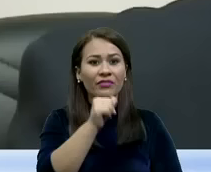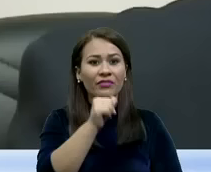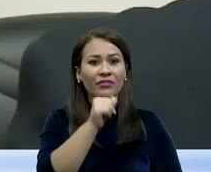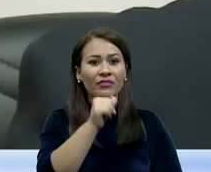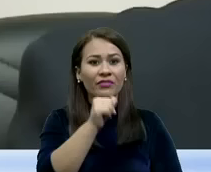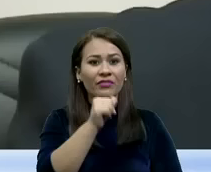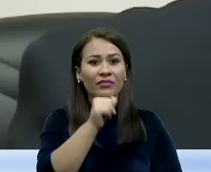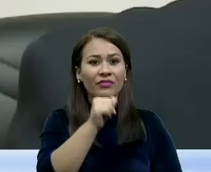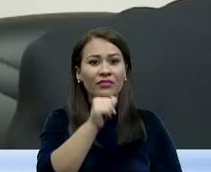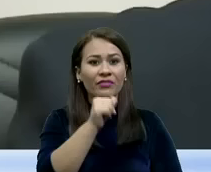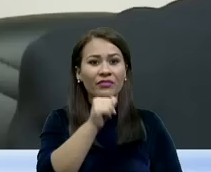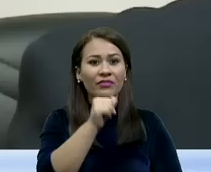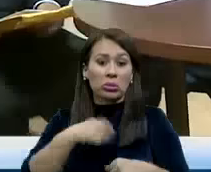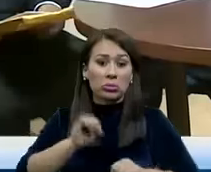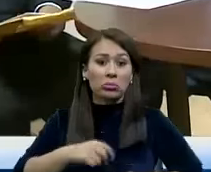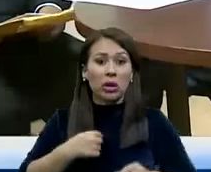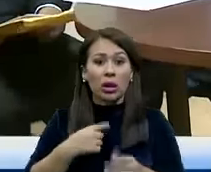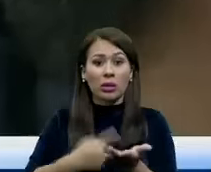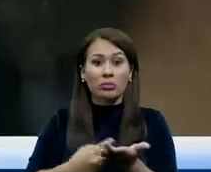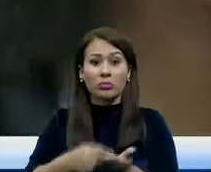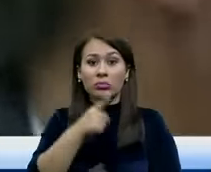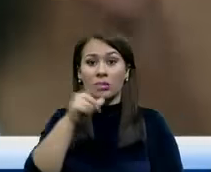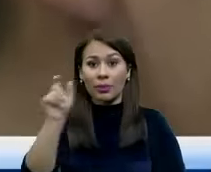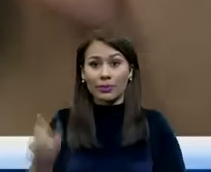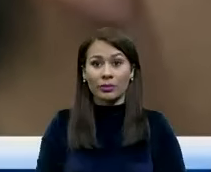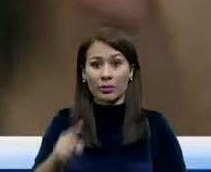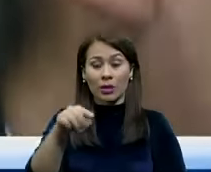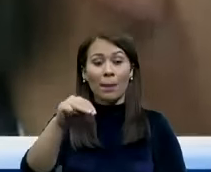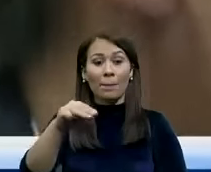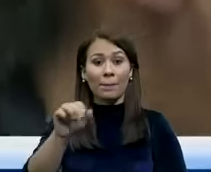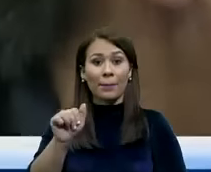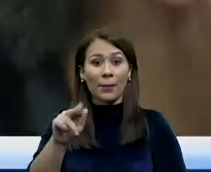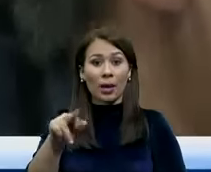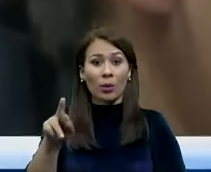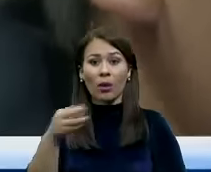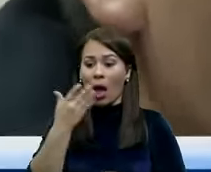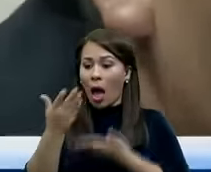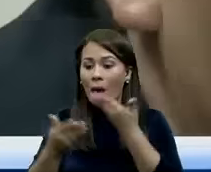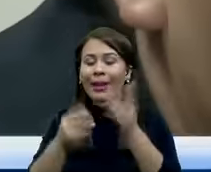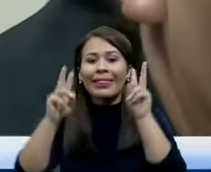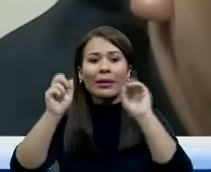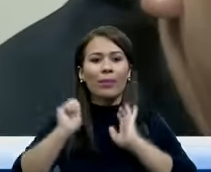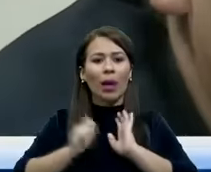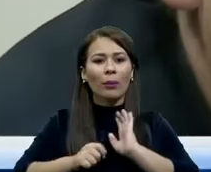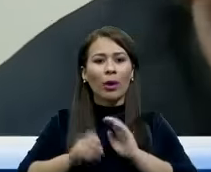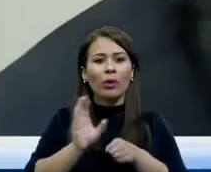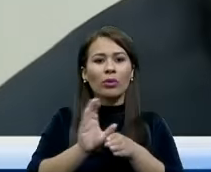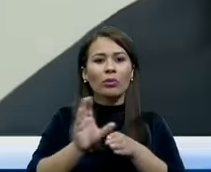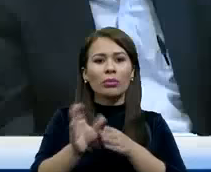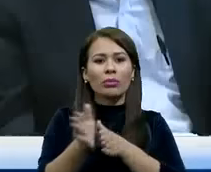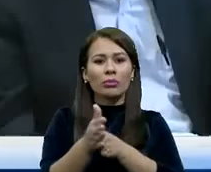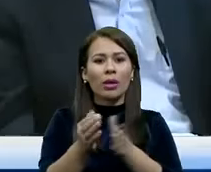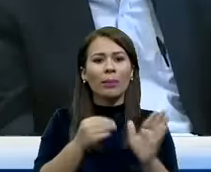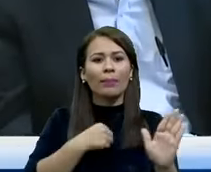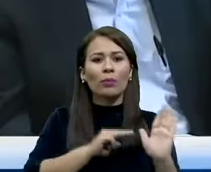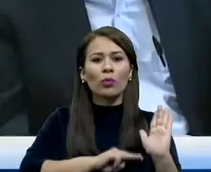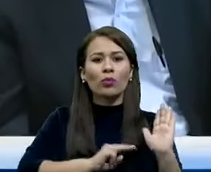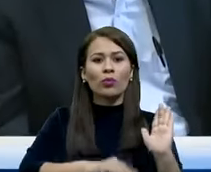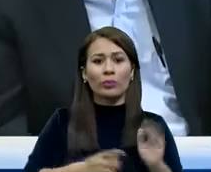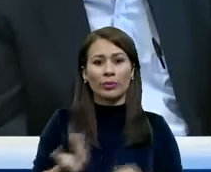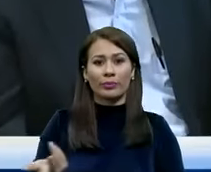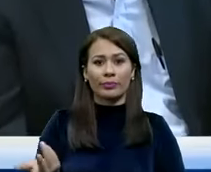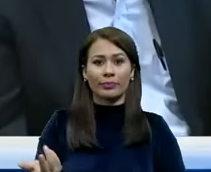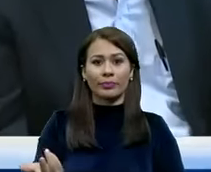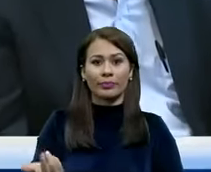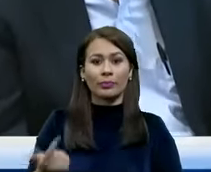Se ha reunido en varias ocasiones con el ahora detenido para tratar temas legislativos al interior del Consejo Metropolitano. Demandando